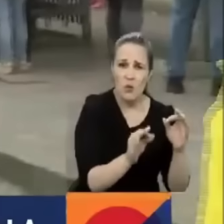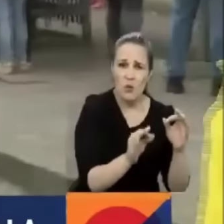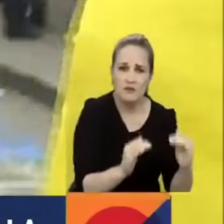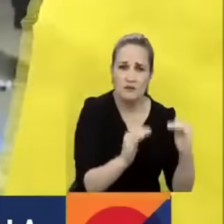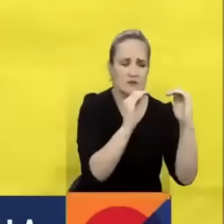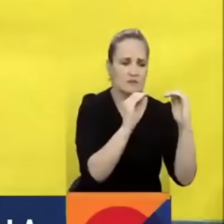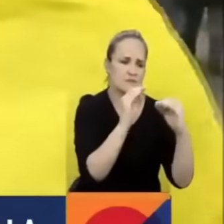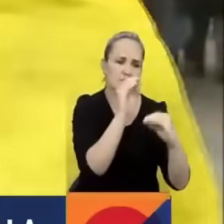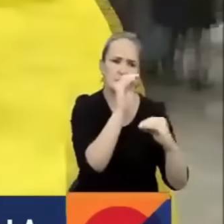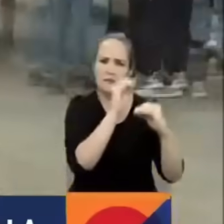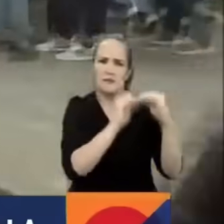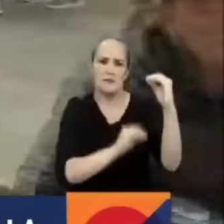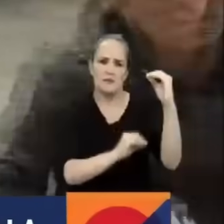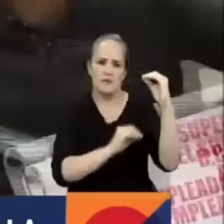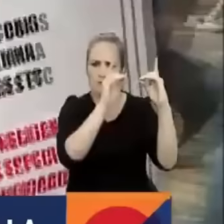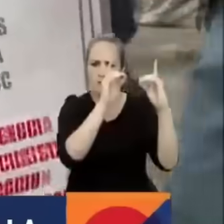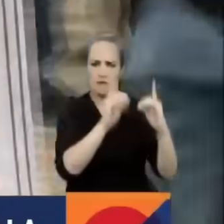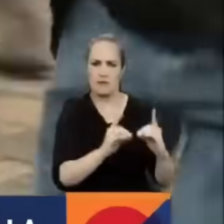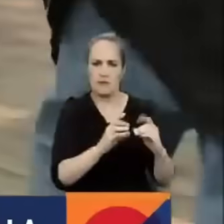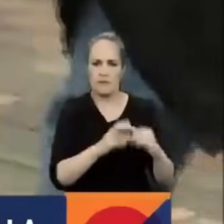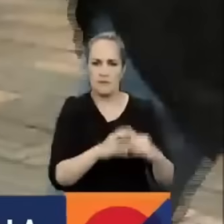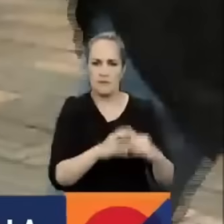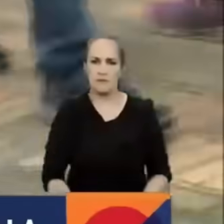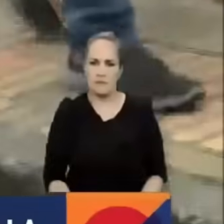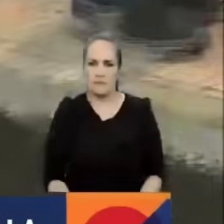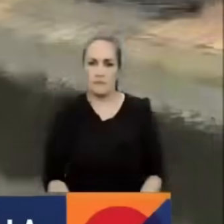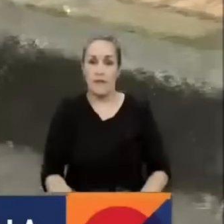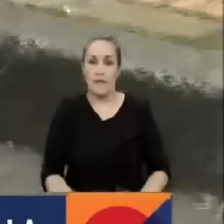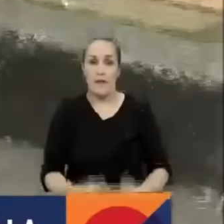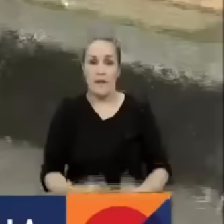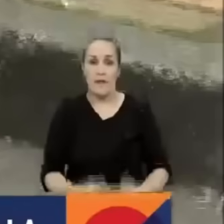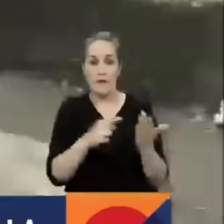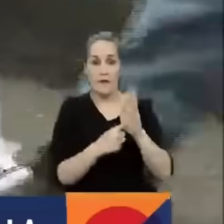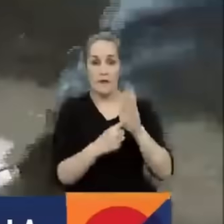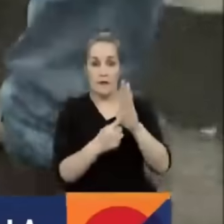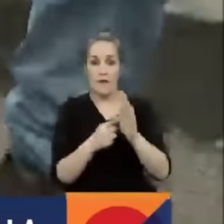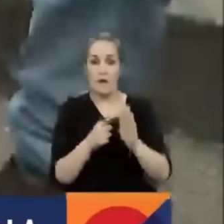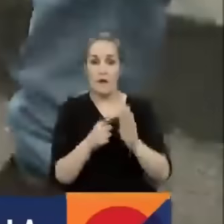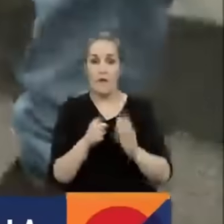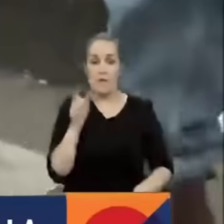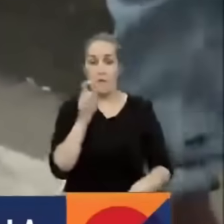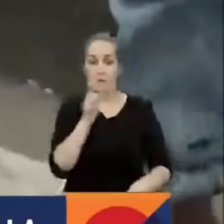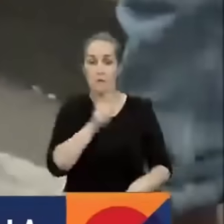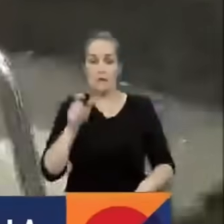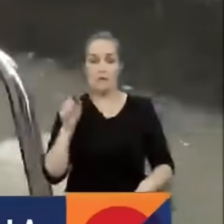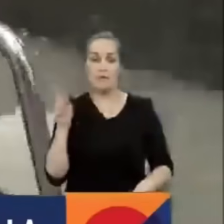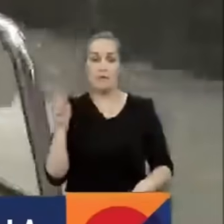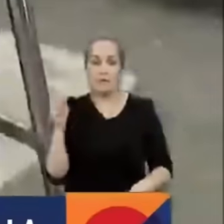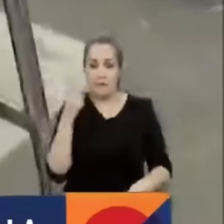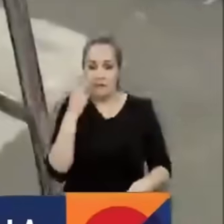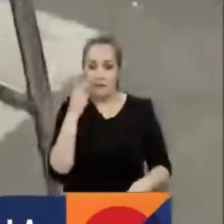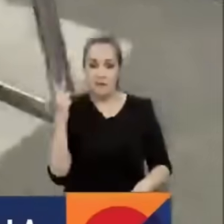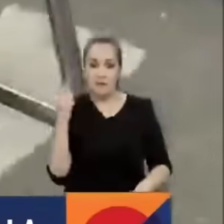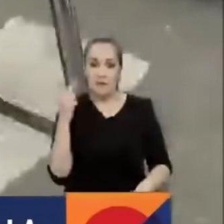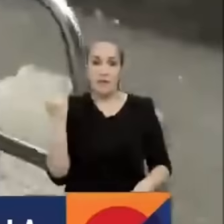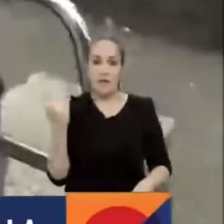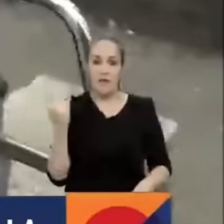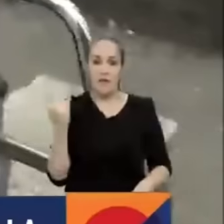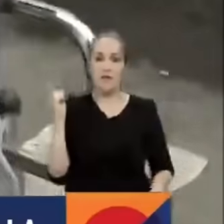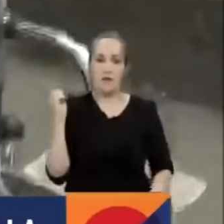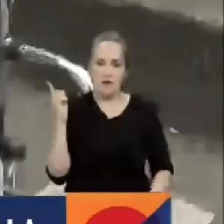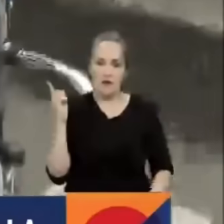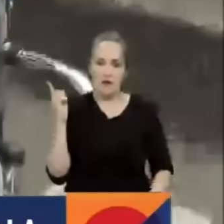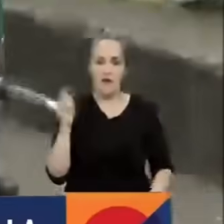Suprema de Justicia. Tenemos aquí también algunas personas que estamos viendo en este momento en